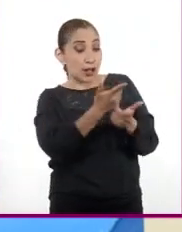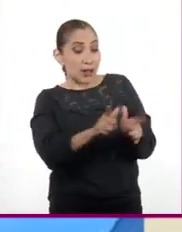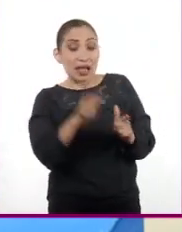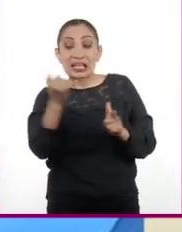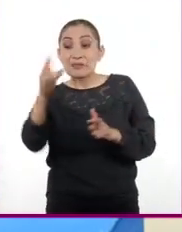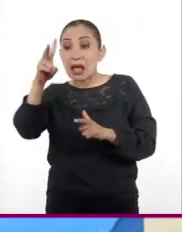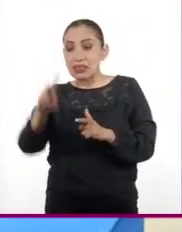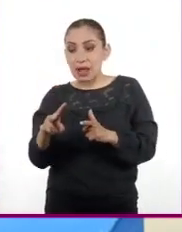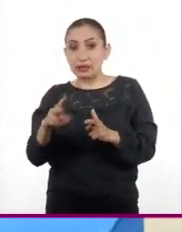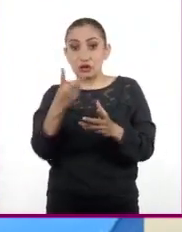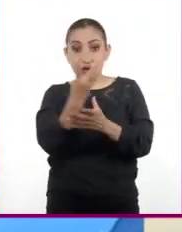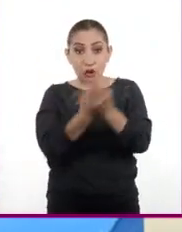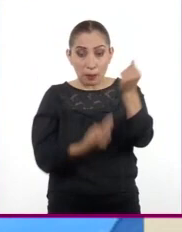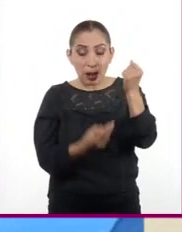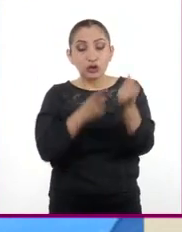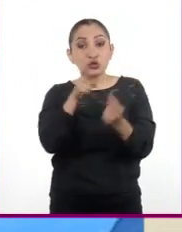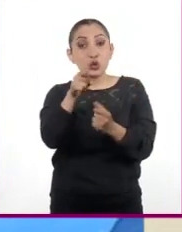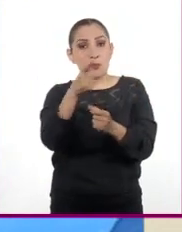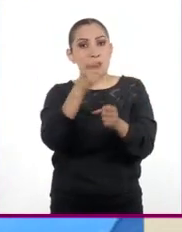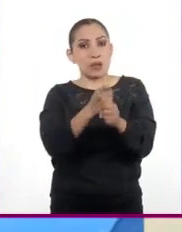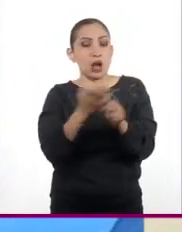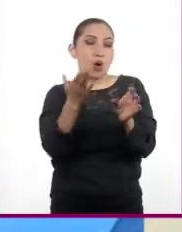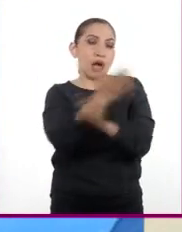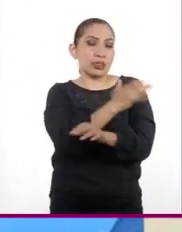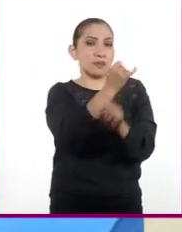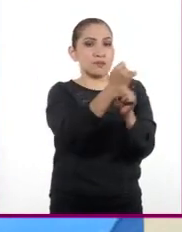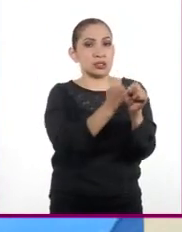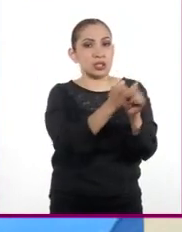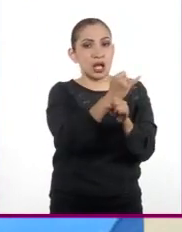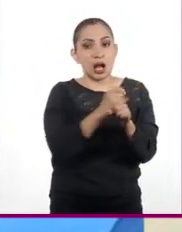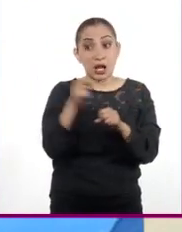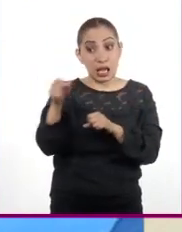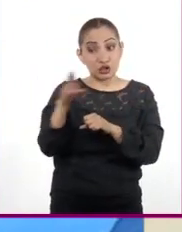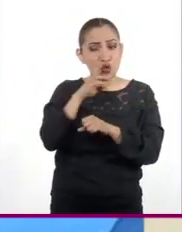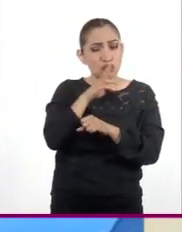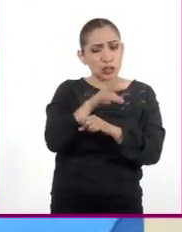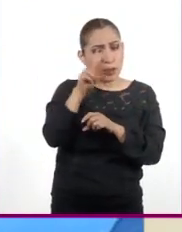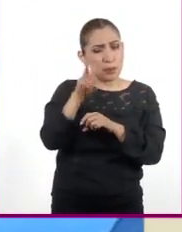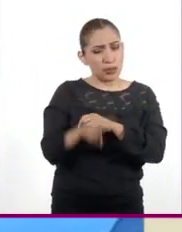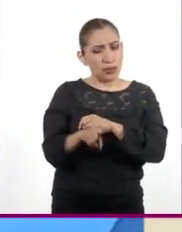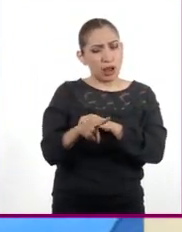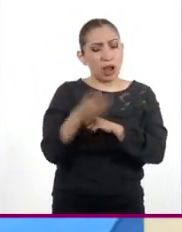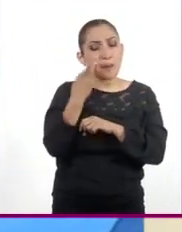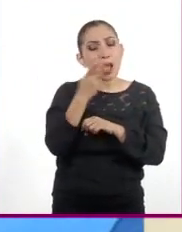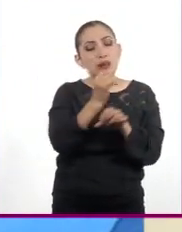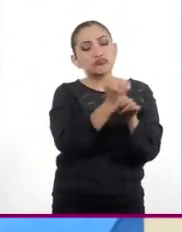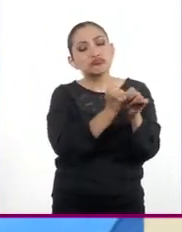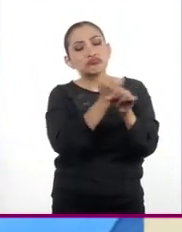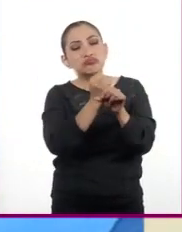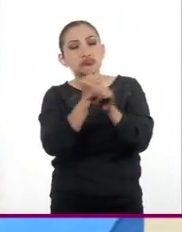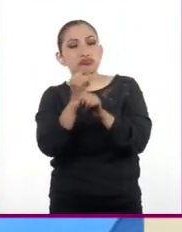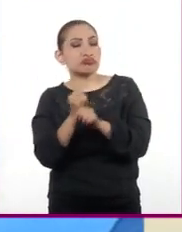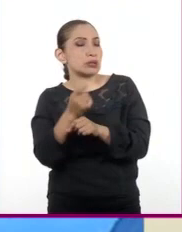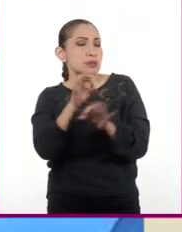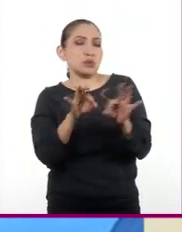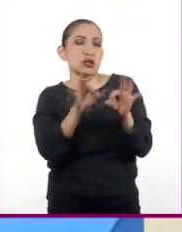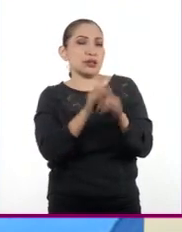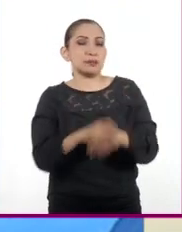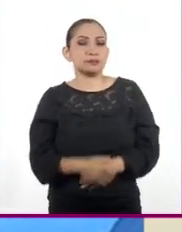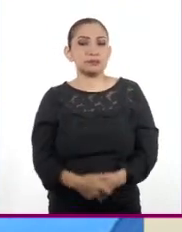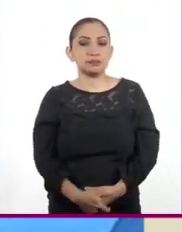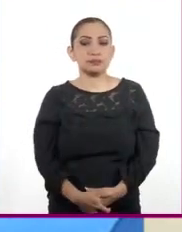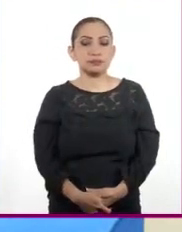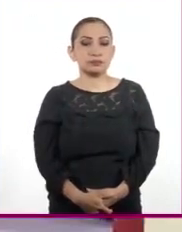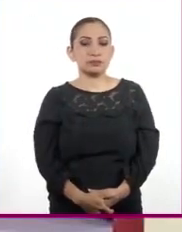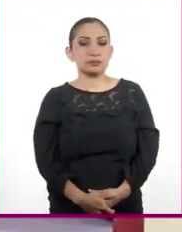pues te tienes que fundamentar en el trabajo de investigación. Eso es fundamental para